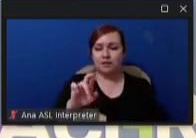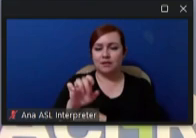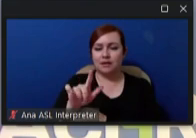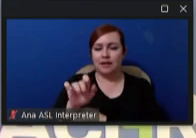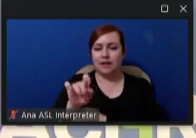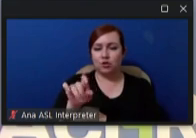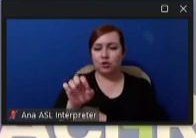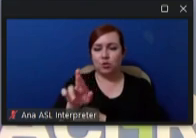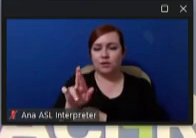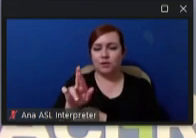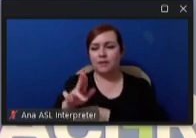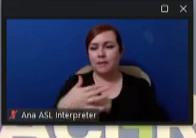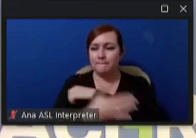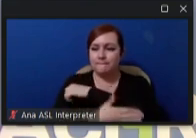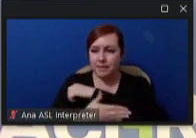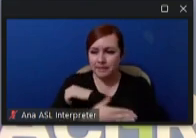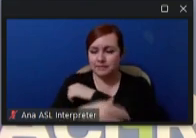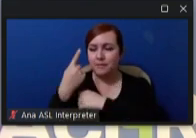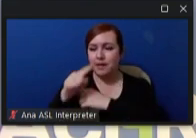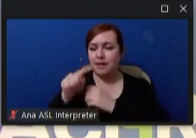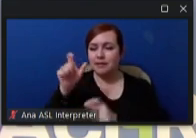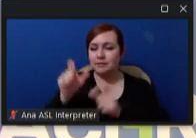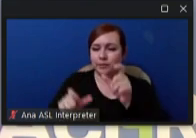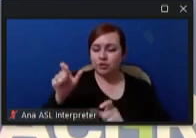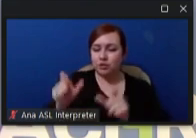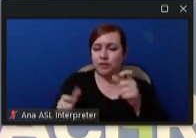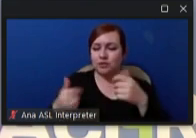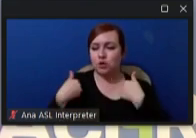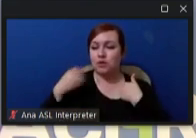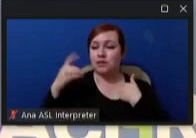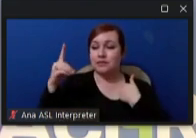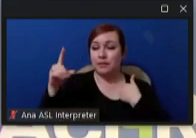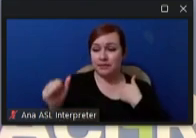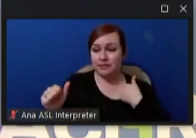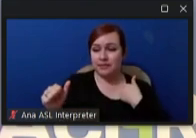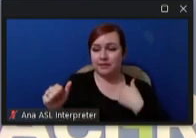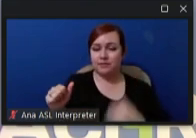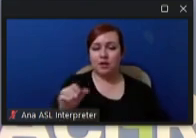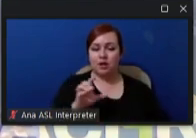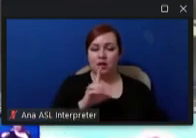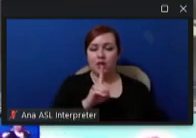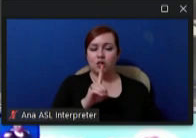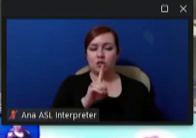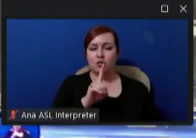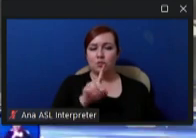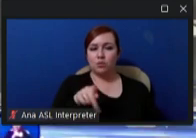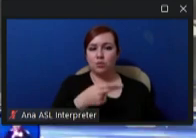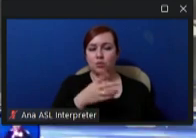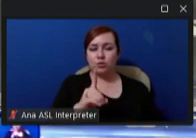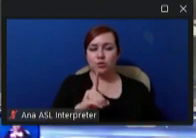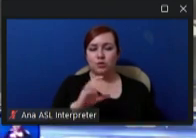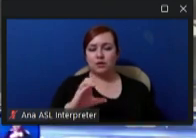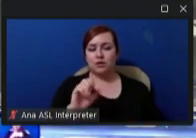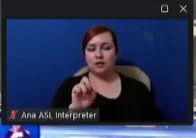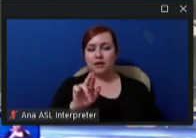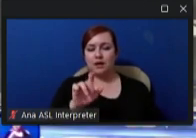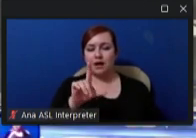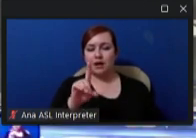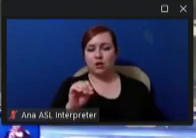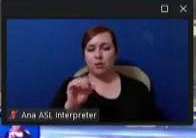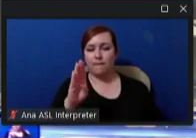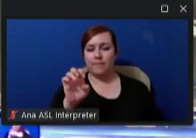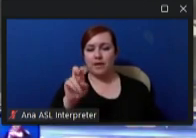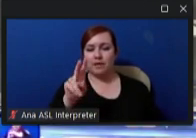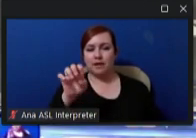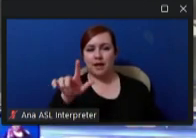relator para las personas con discapacidad, el doctor Carlos Bernal. Muchas gracias, Presidenta. Yo quisiera agradecer